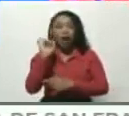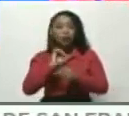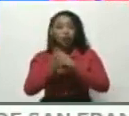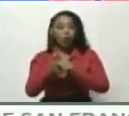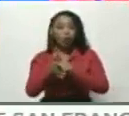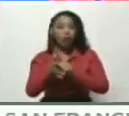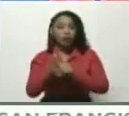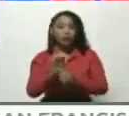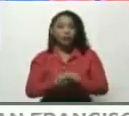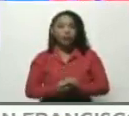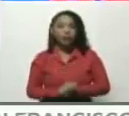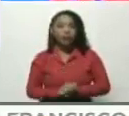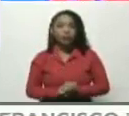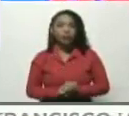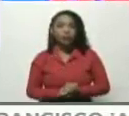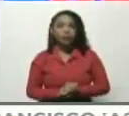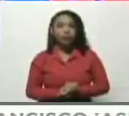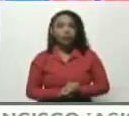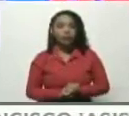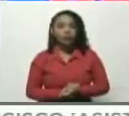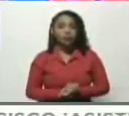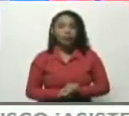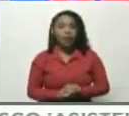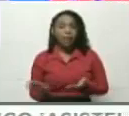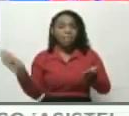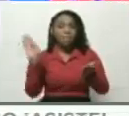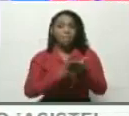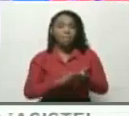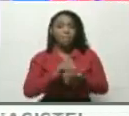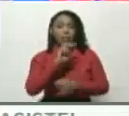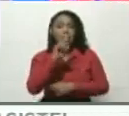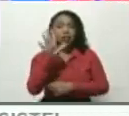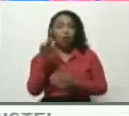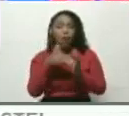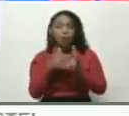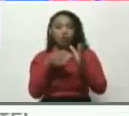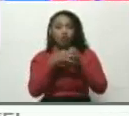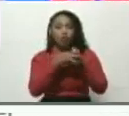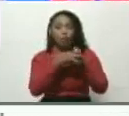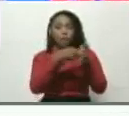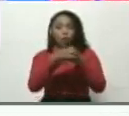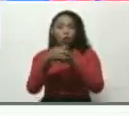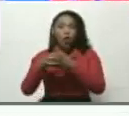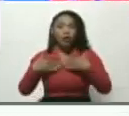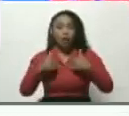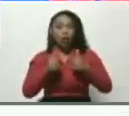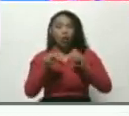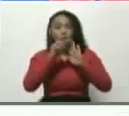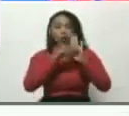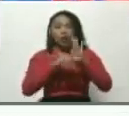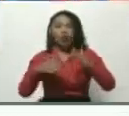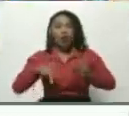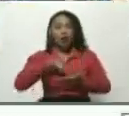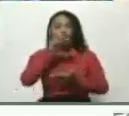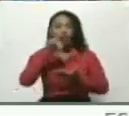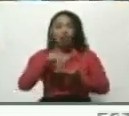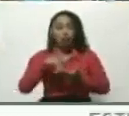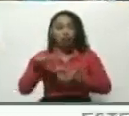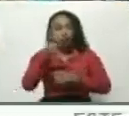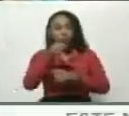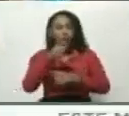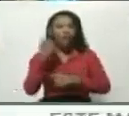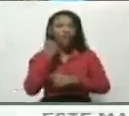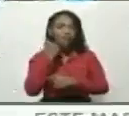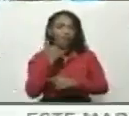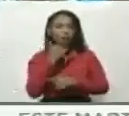o no tiene COVID. Y se establecieron más de 25.000 brigadas de salud a nivel nacional, a buscar enfermo